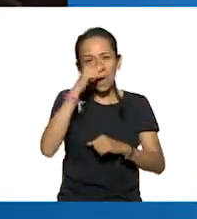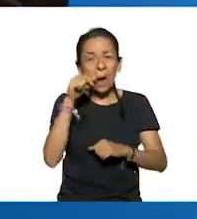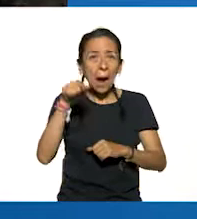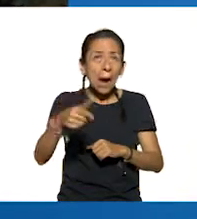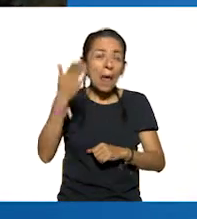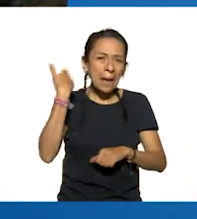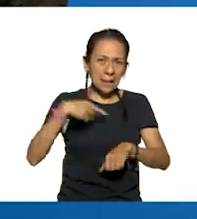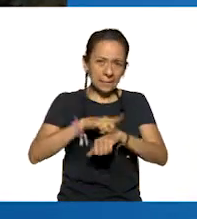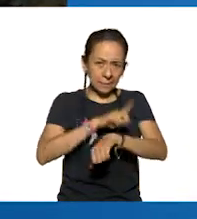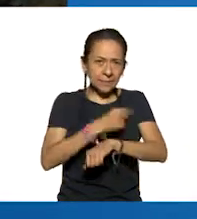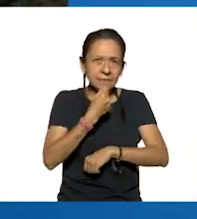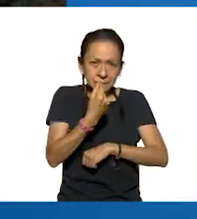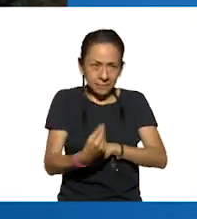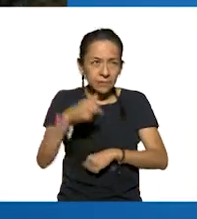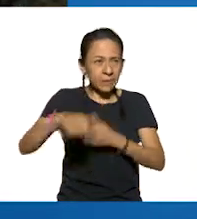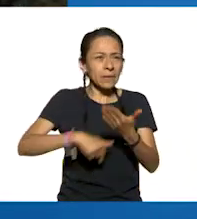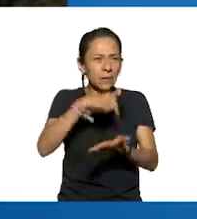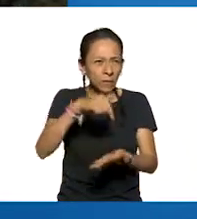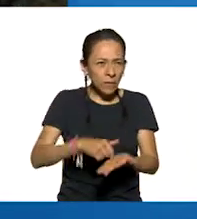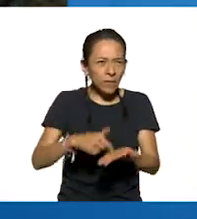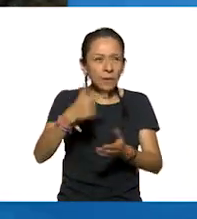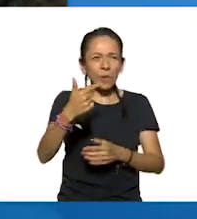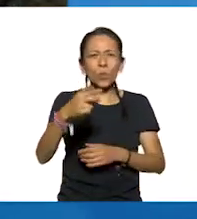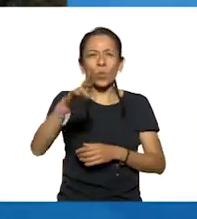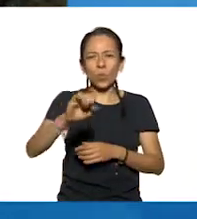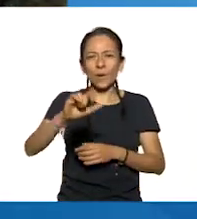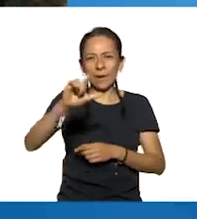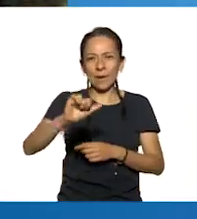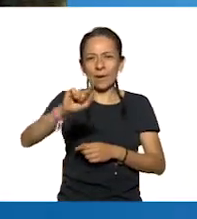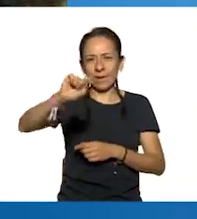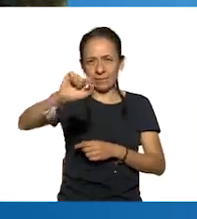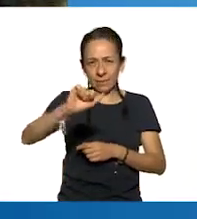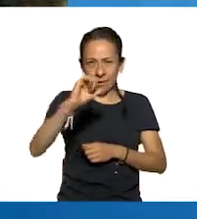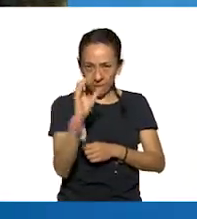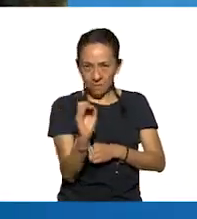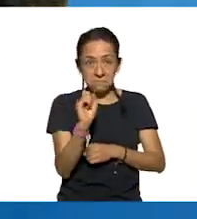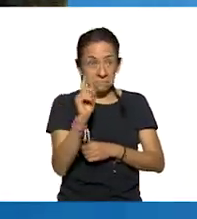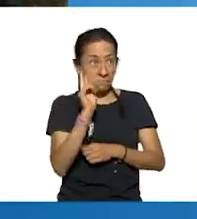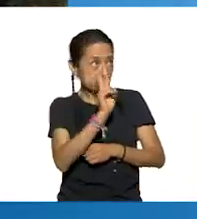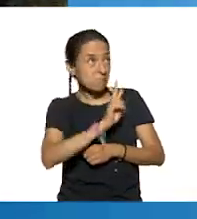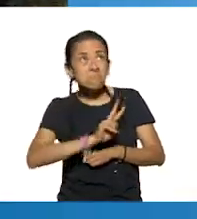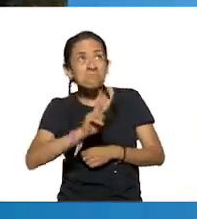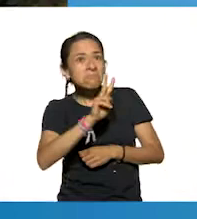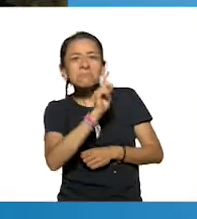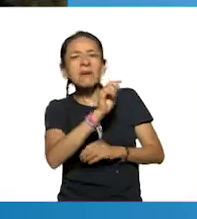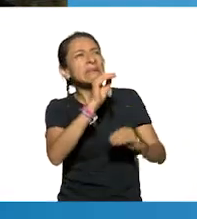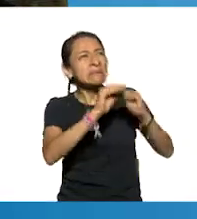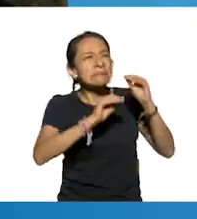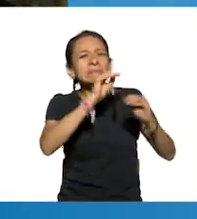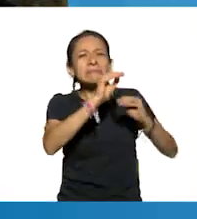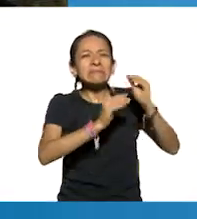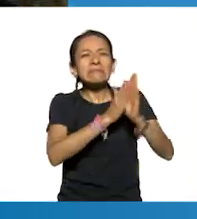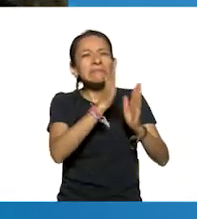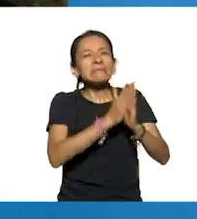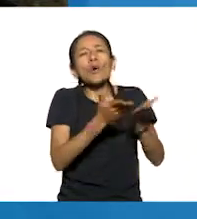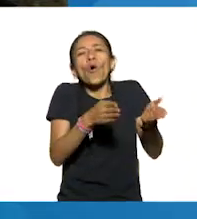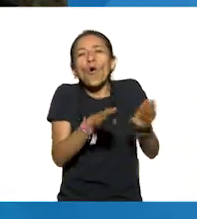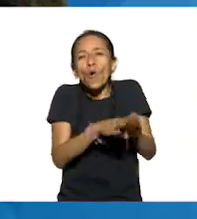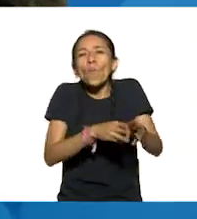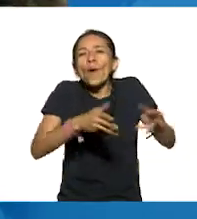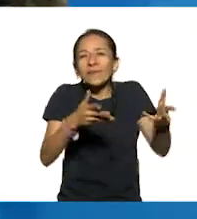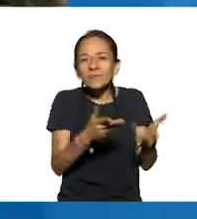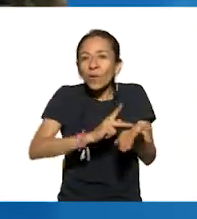aquí en Guelatao. Como ven, es una reconstrucción a base de información histórica,